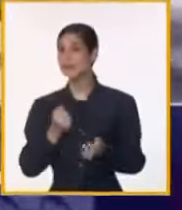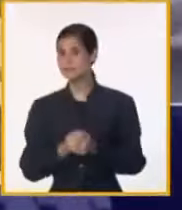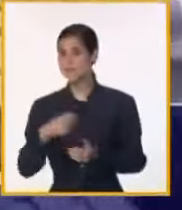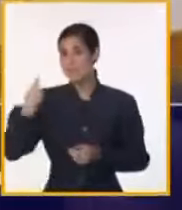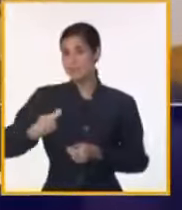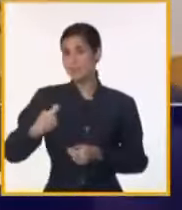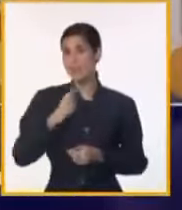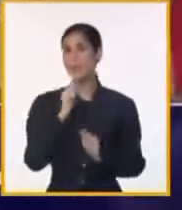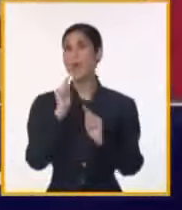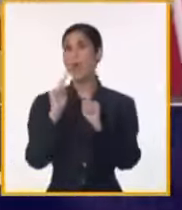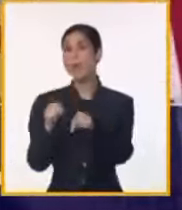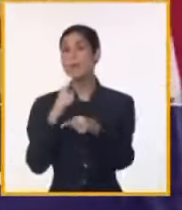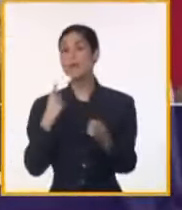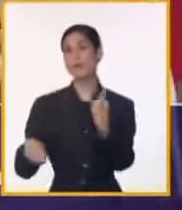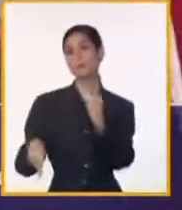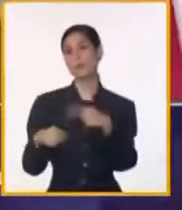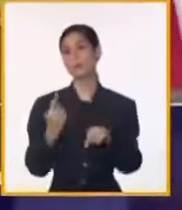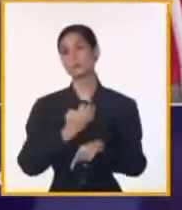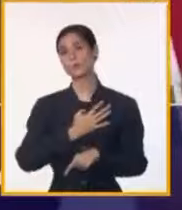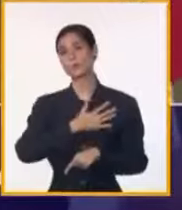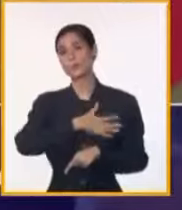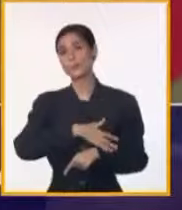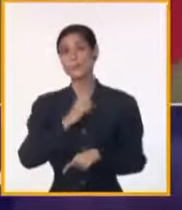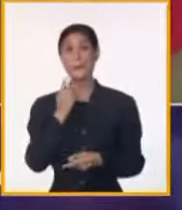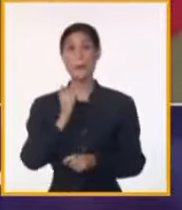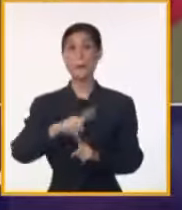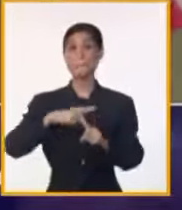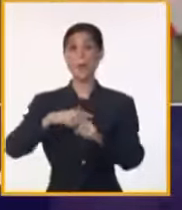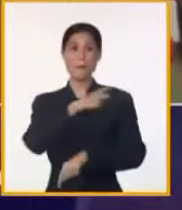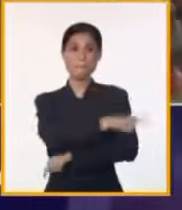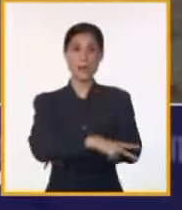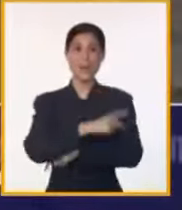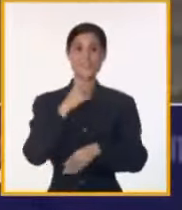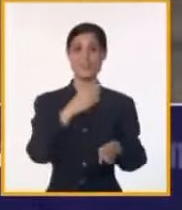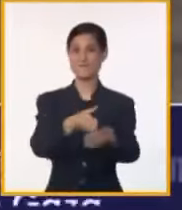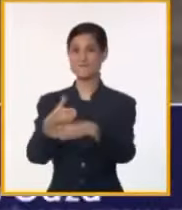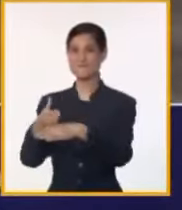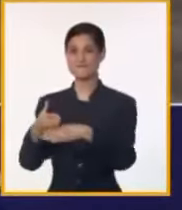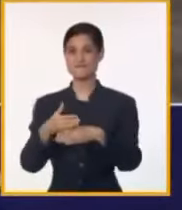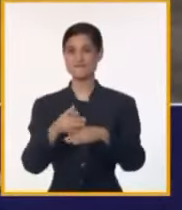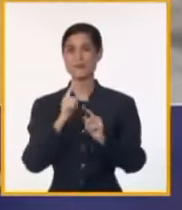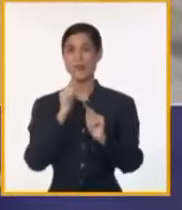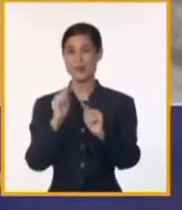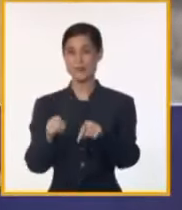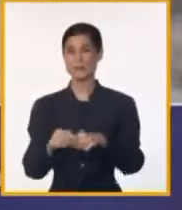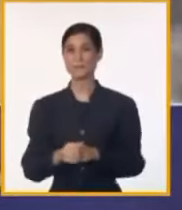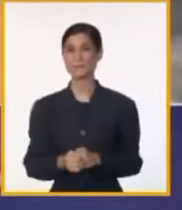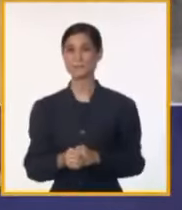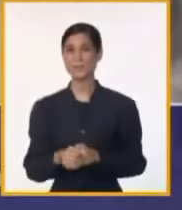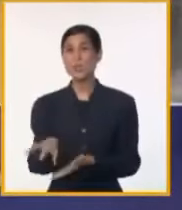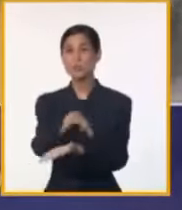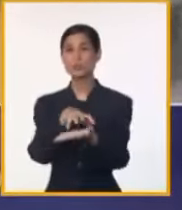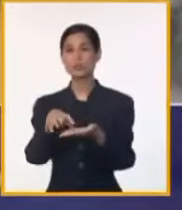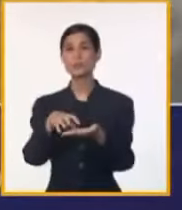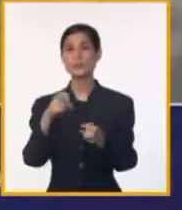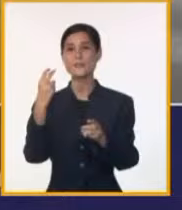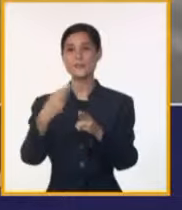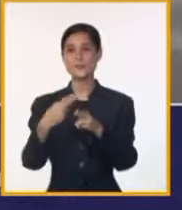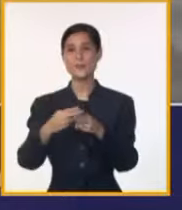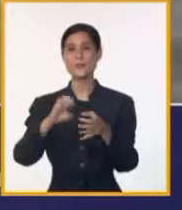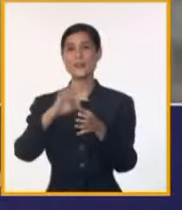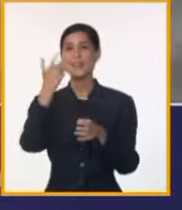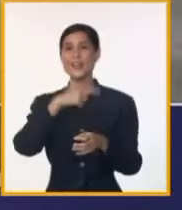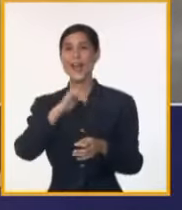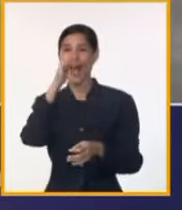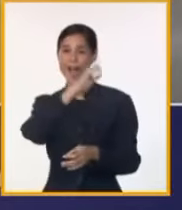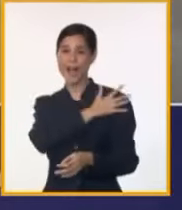genocidio contra los palestinos y muchos países le reconocen ya como estado mientras en gaza el ejército israelí ha iniciado una nueva incursión